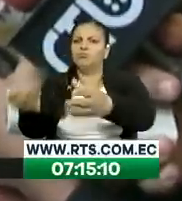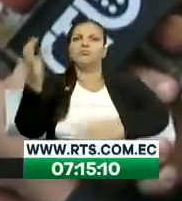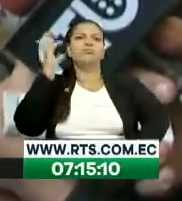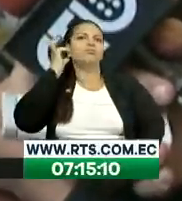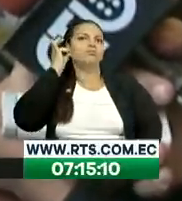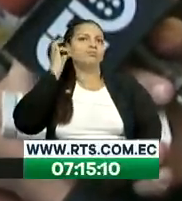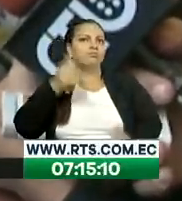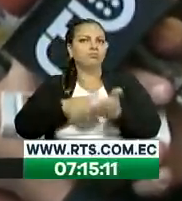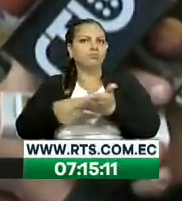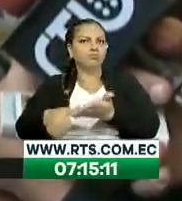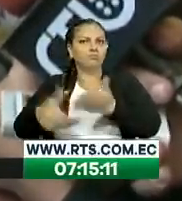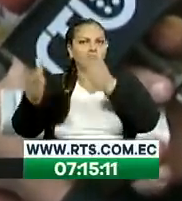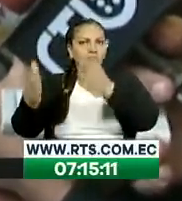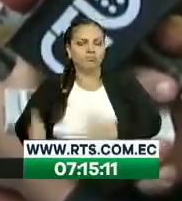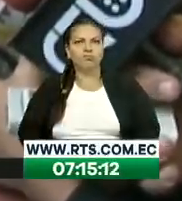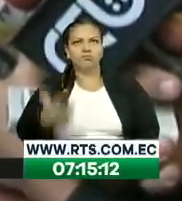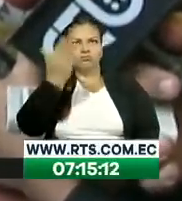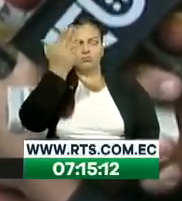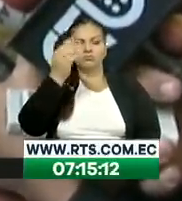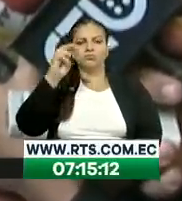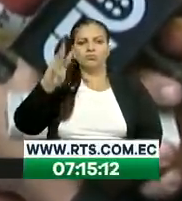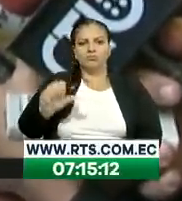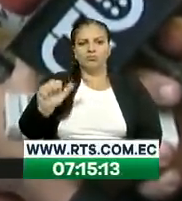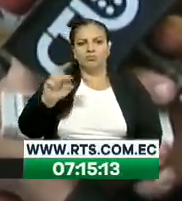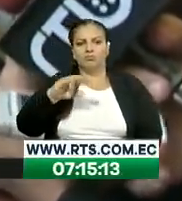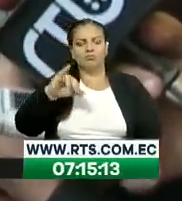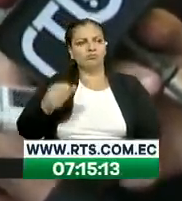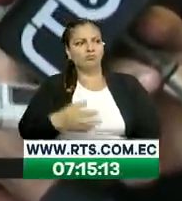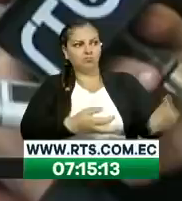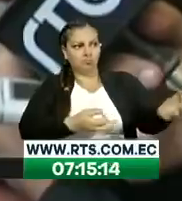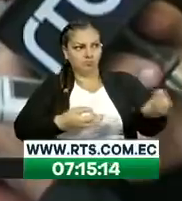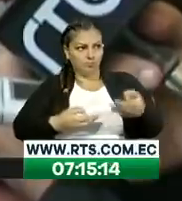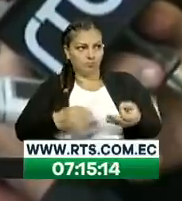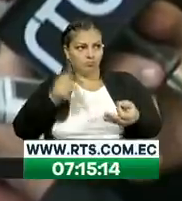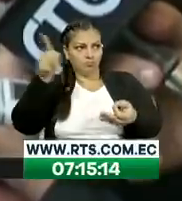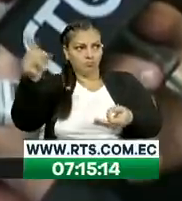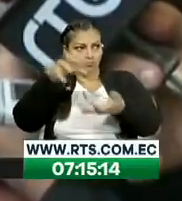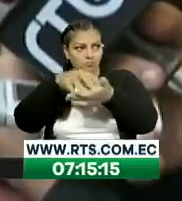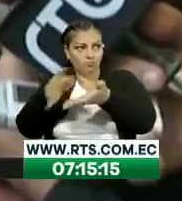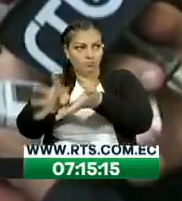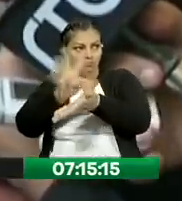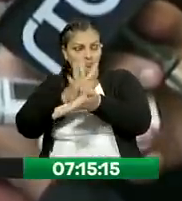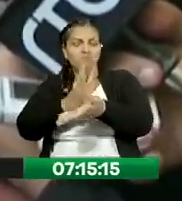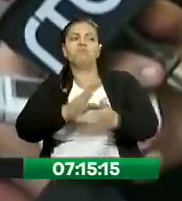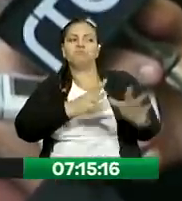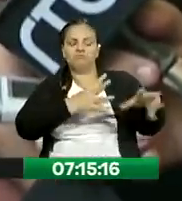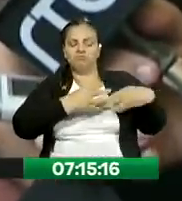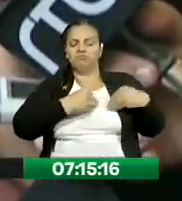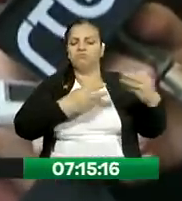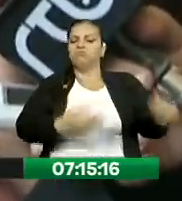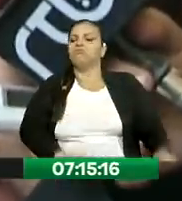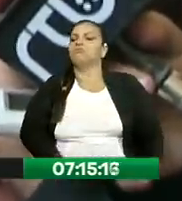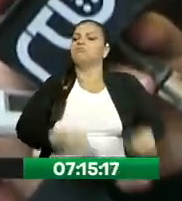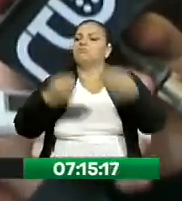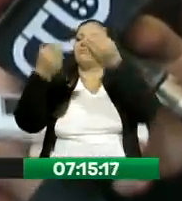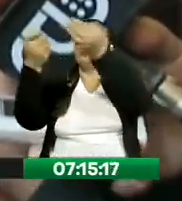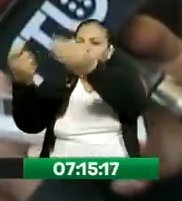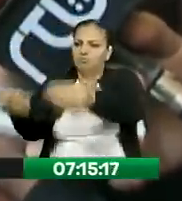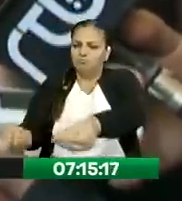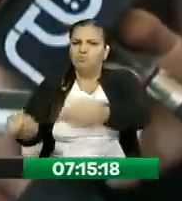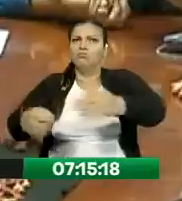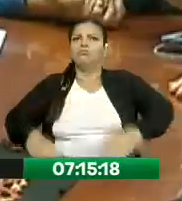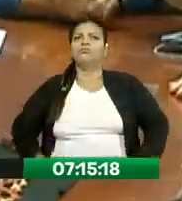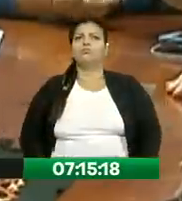con trayectorias de compromiso con el país desde lugares diferentes a la política. Eso es lo que el presidente ha buscado para hacer